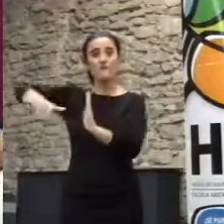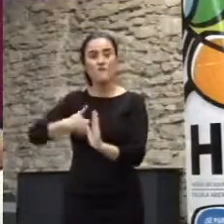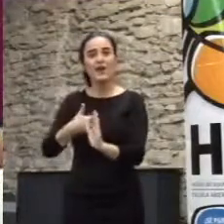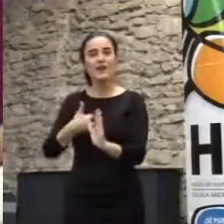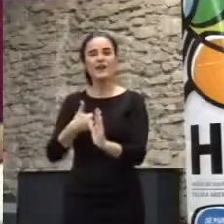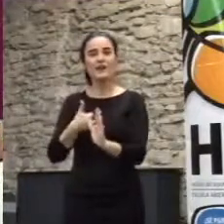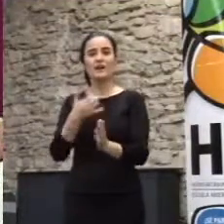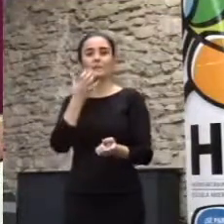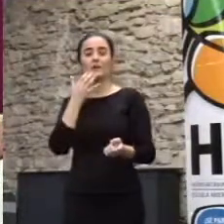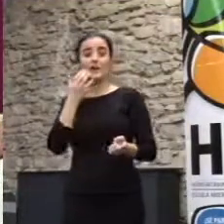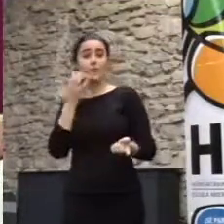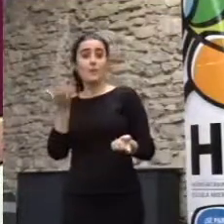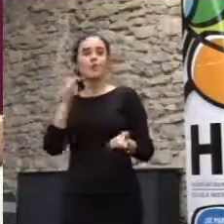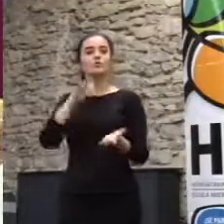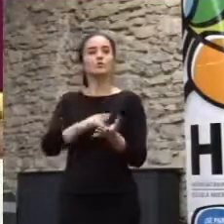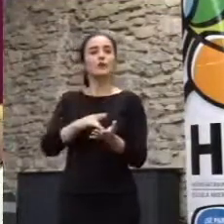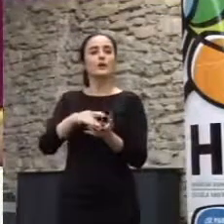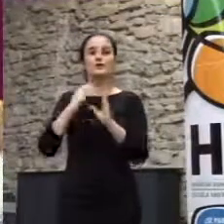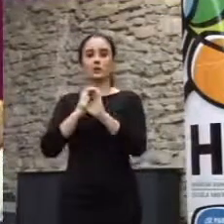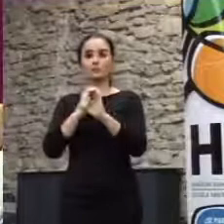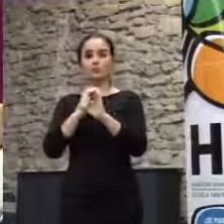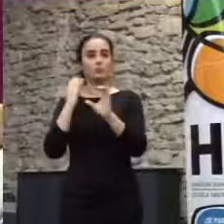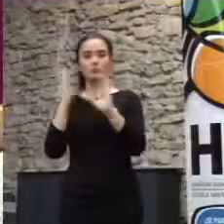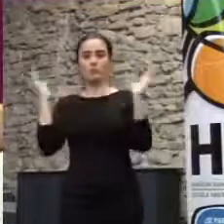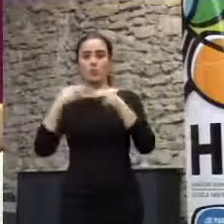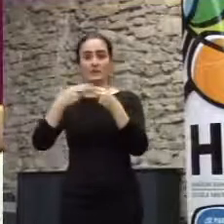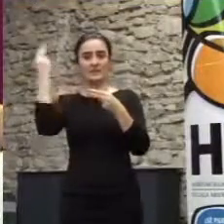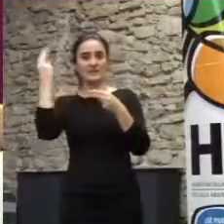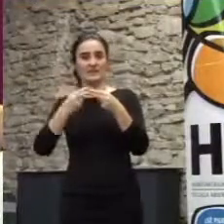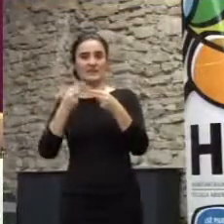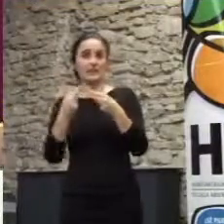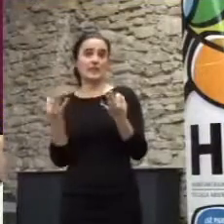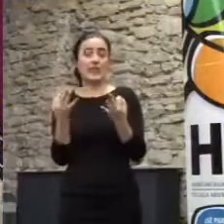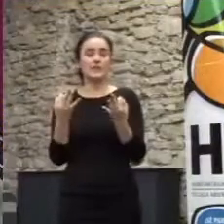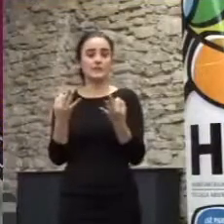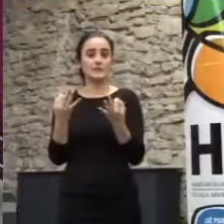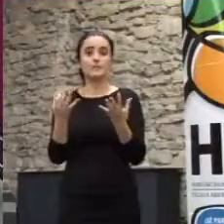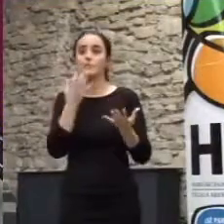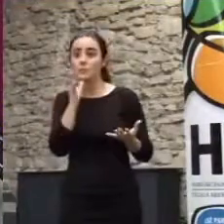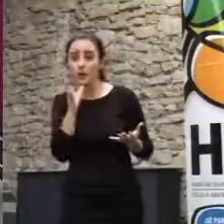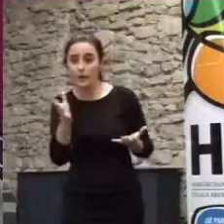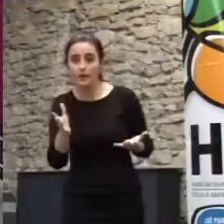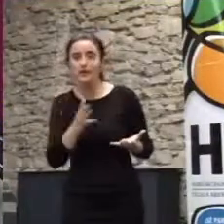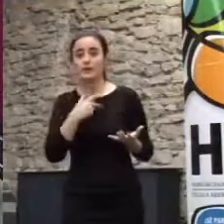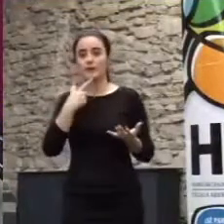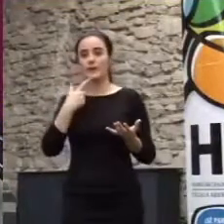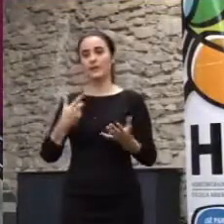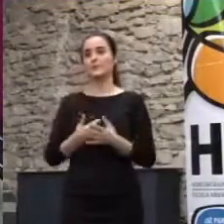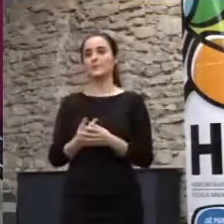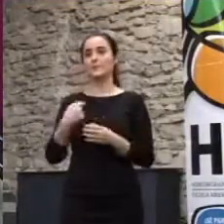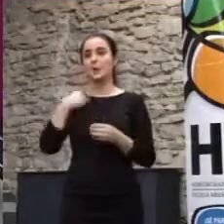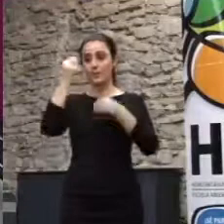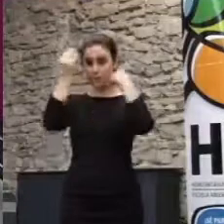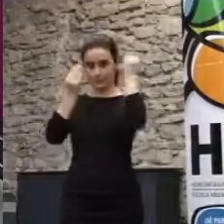Llámese Ibaiondo, que no está allí la calle Budapest. Y en realidad creo que sois